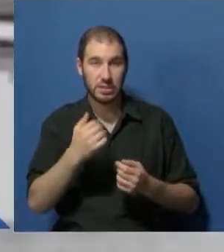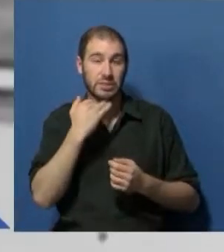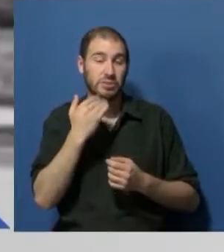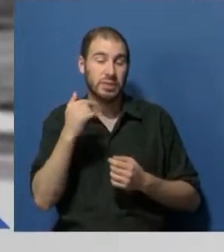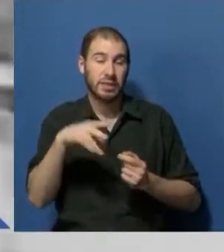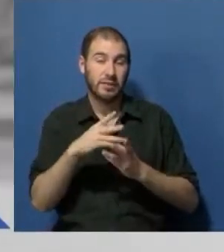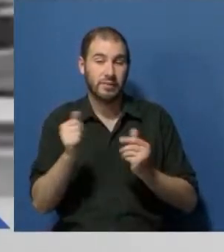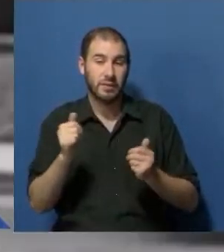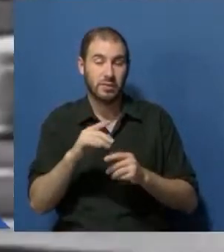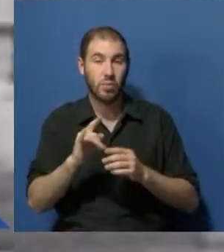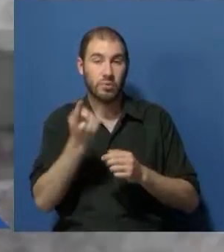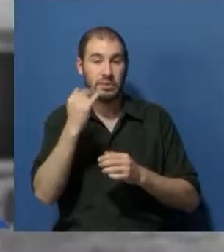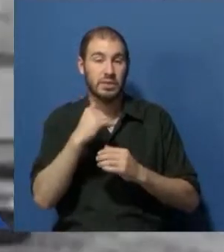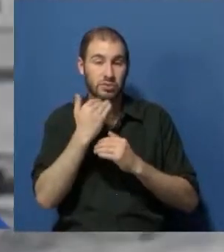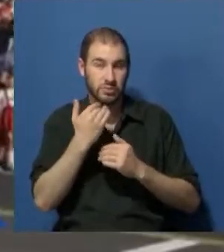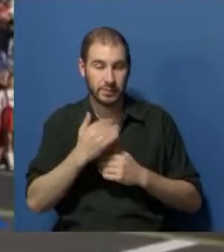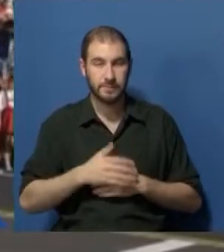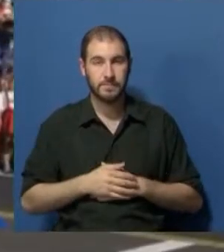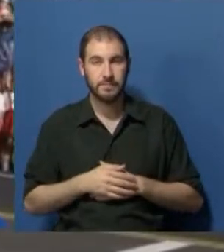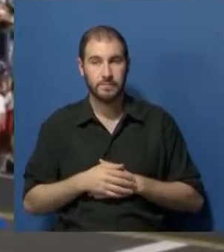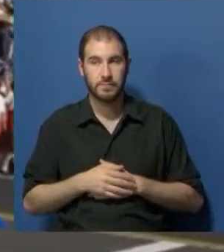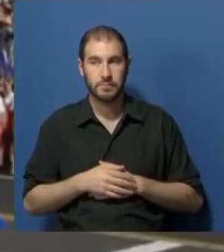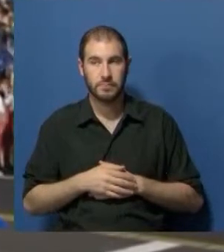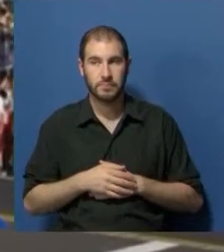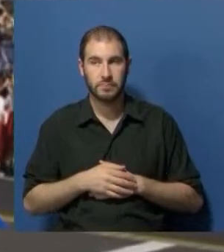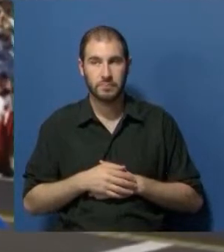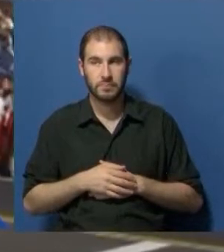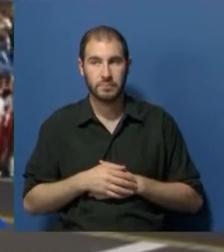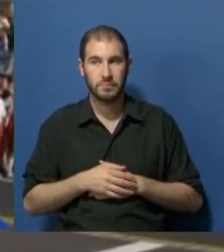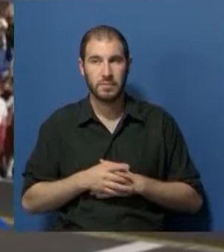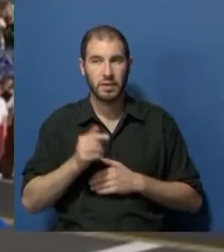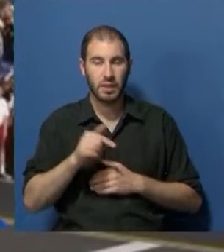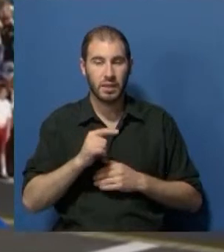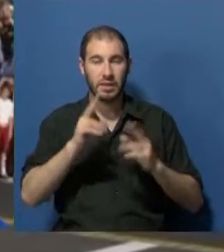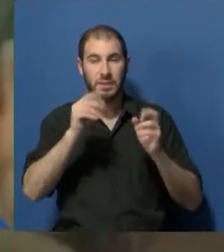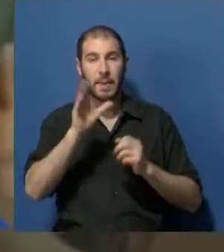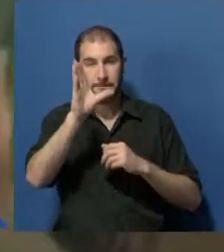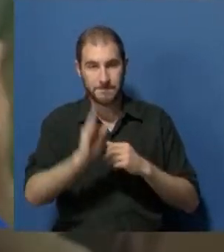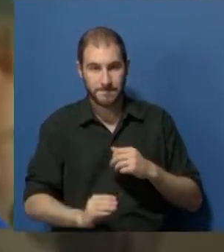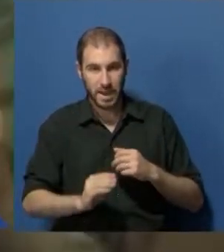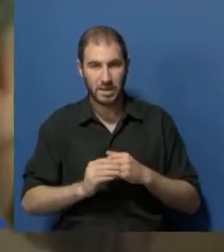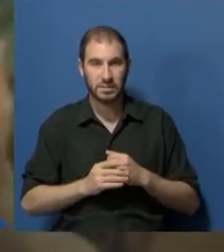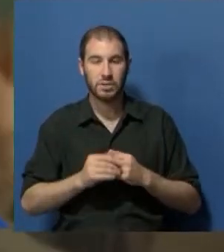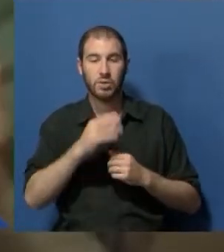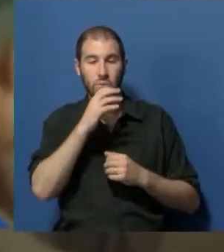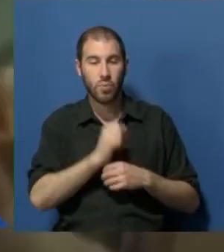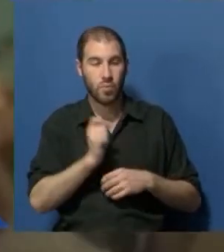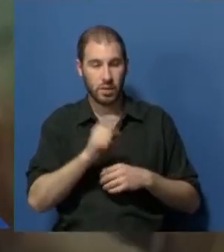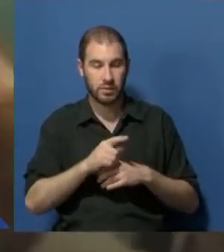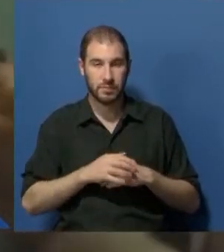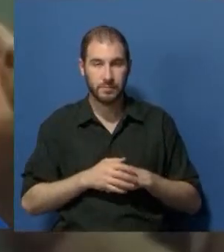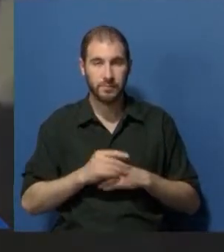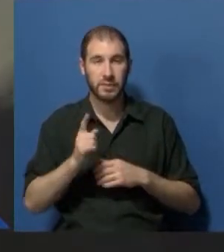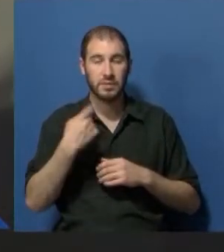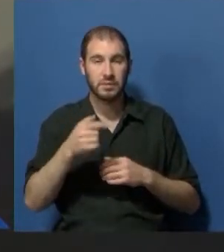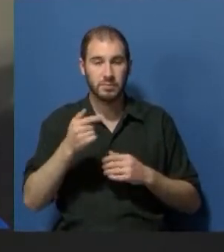hubiera terminado la universidad. Bueno, digamos, esto viéndolo a nivel de país, digamos, donde Cuba